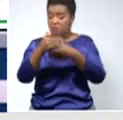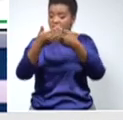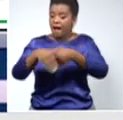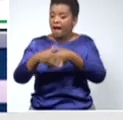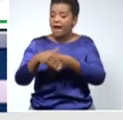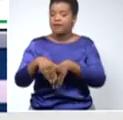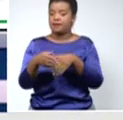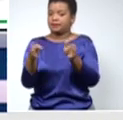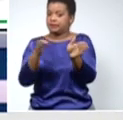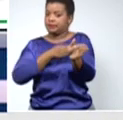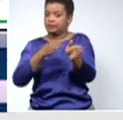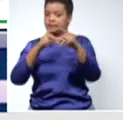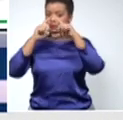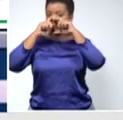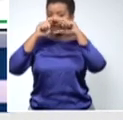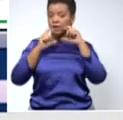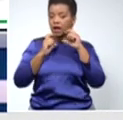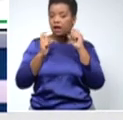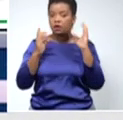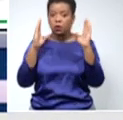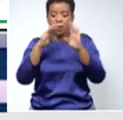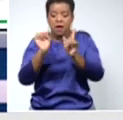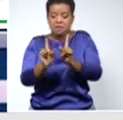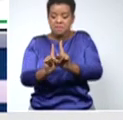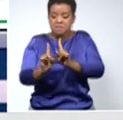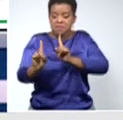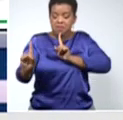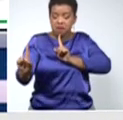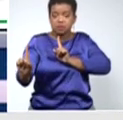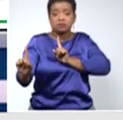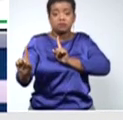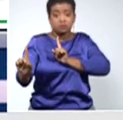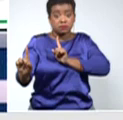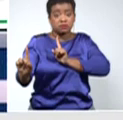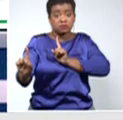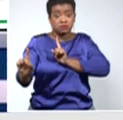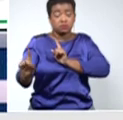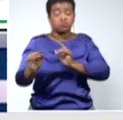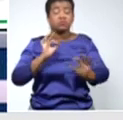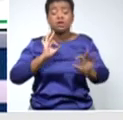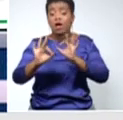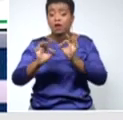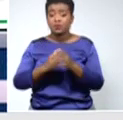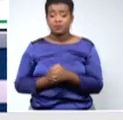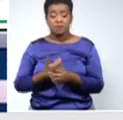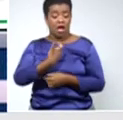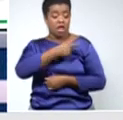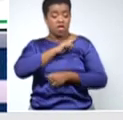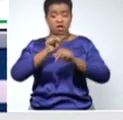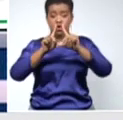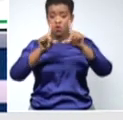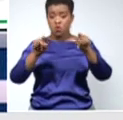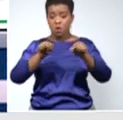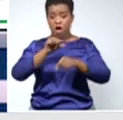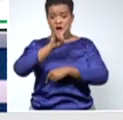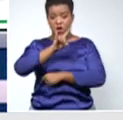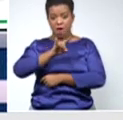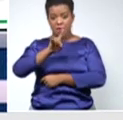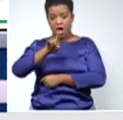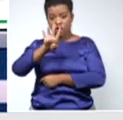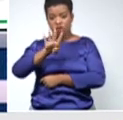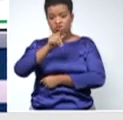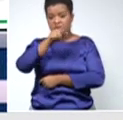mantiene las medidas higiénico-sanitarias y el distanciamiento físico. Ayer Cuba reportaba 914